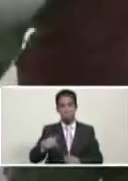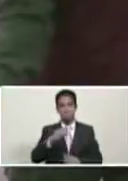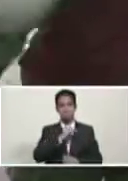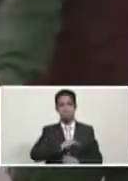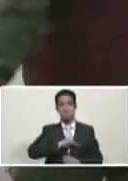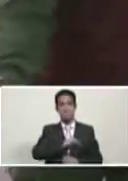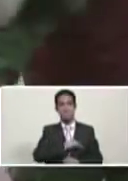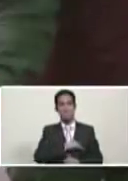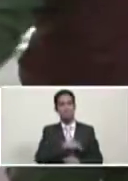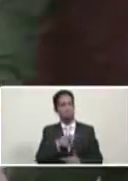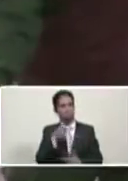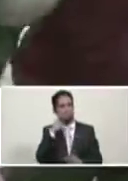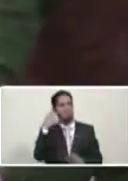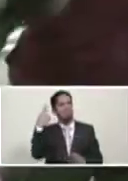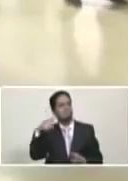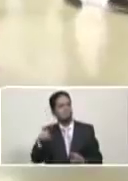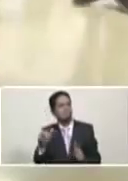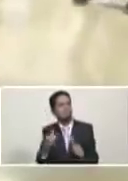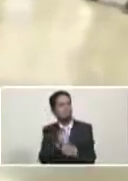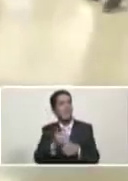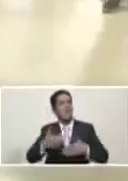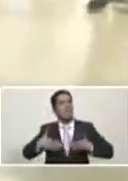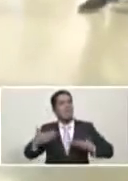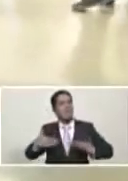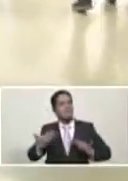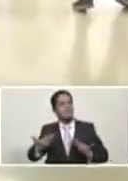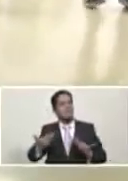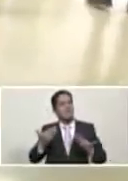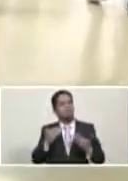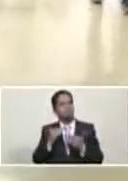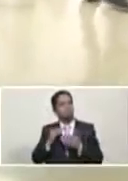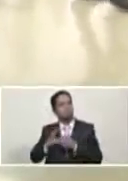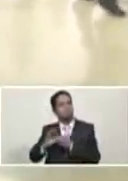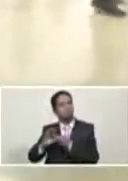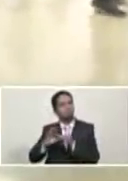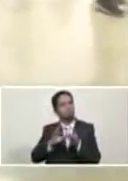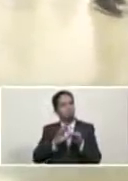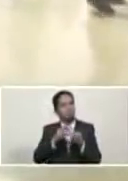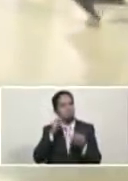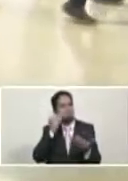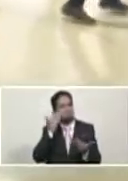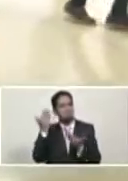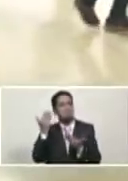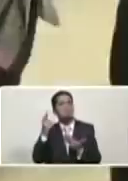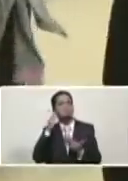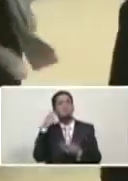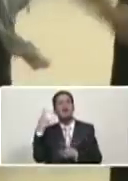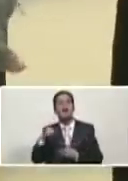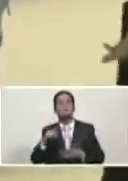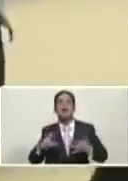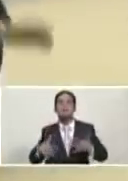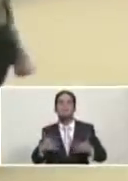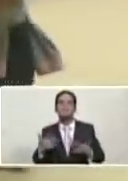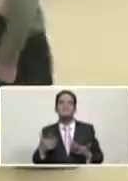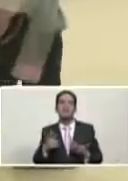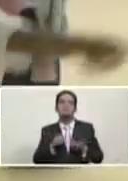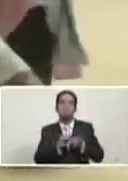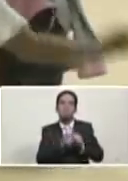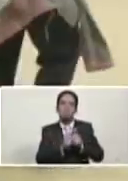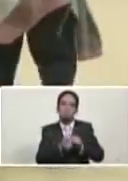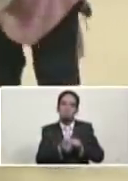respira alegría, donde se respira concordia. Tenemos, como estamos viendo, una actividad de todo tipo,